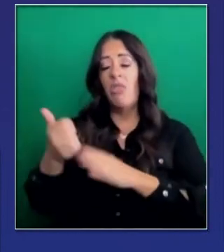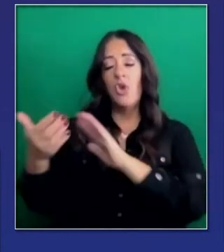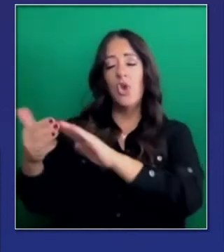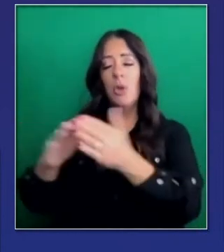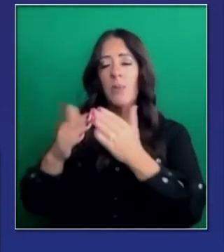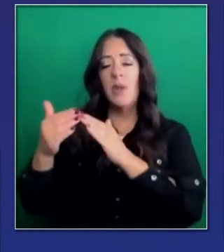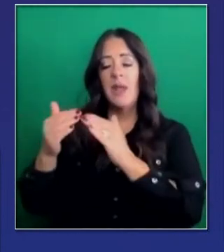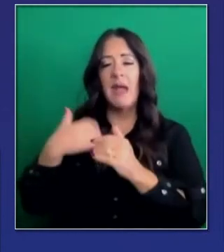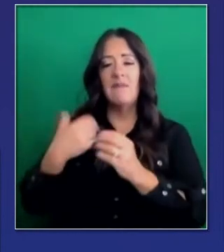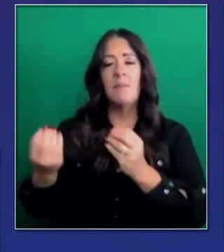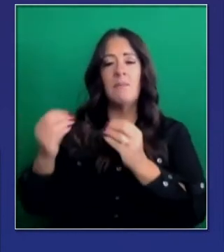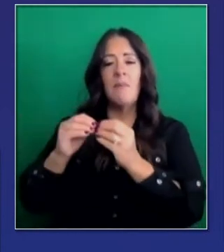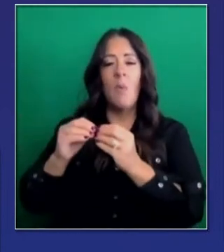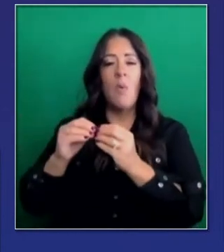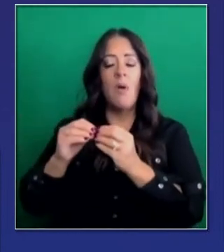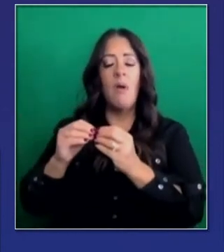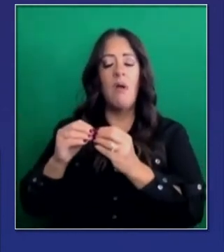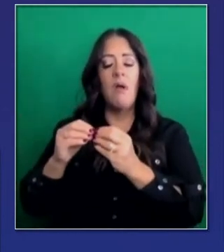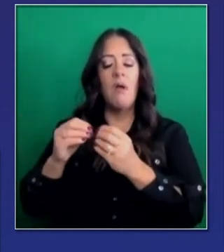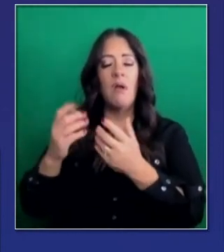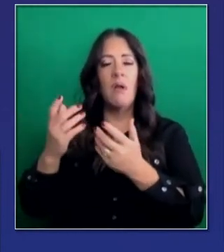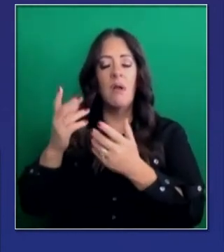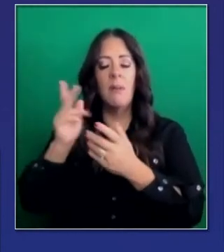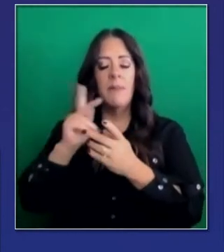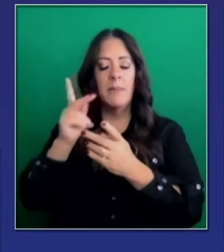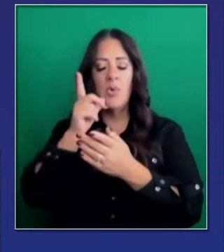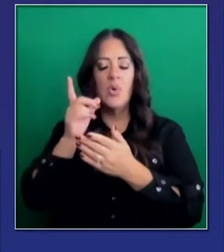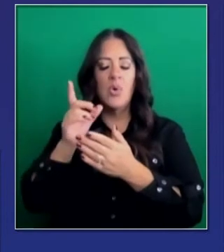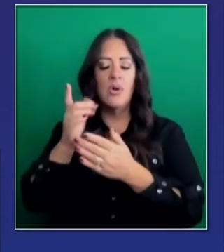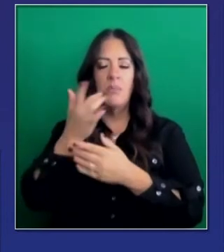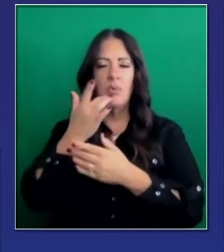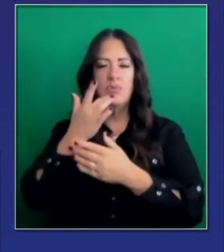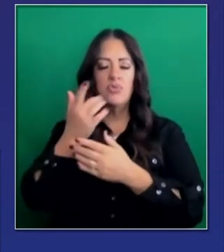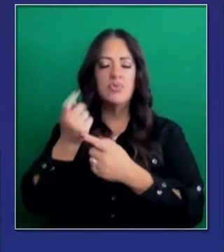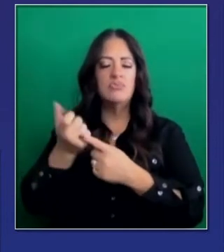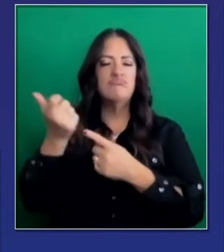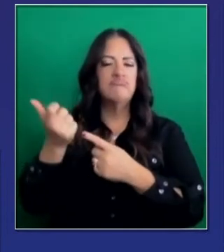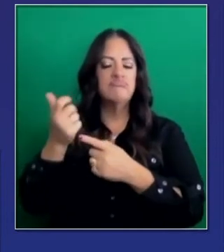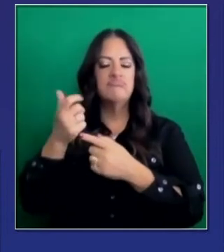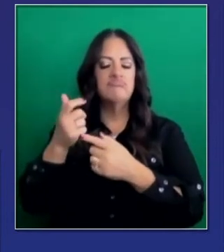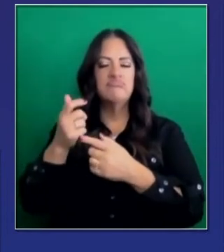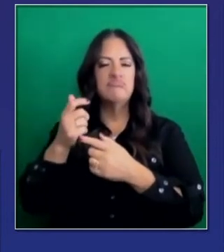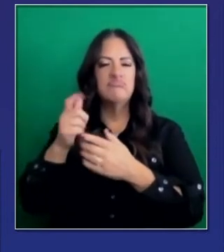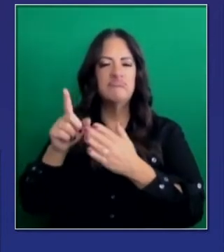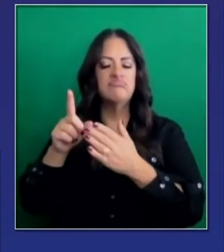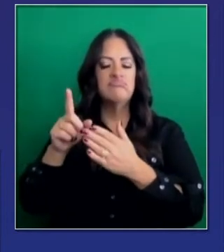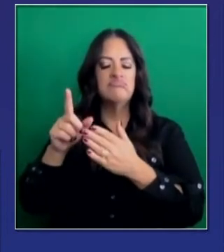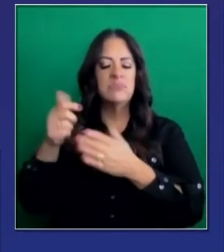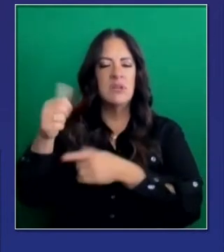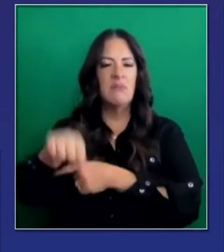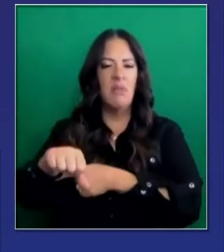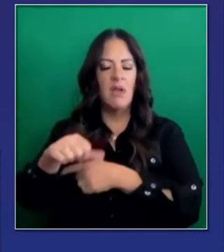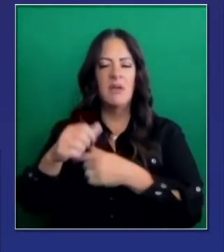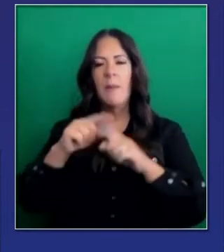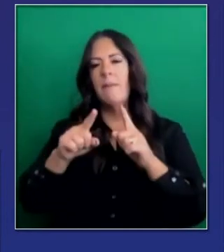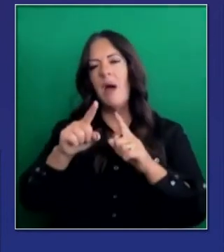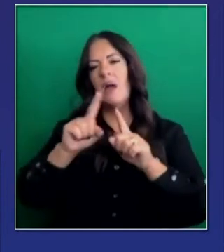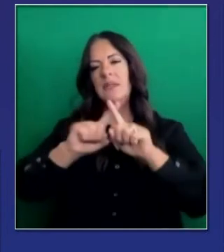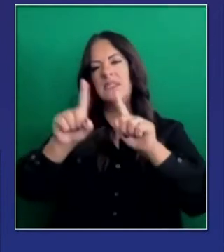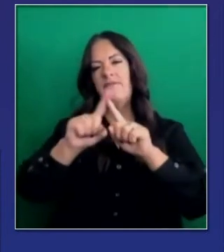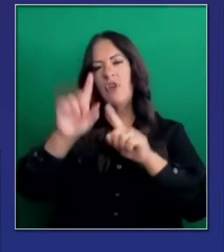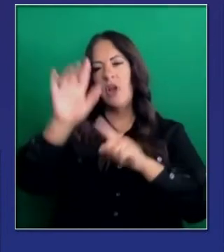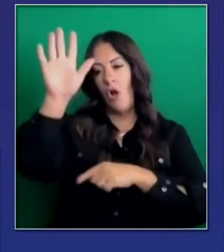que dicen que no quieren la vacuna entonces estamos viendo esas tasas esos índices de declive no